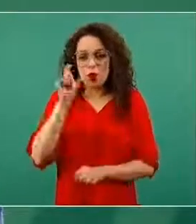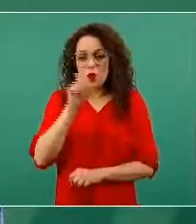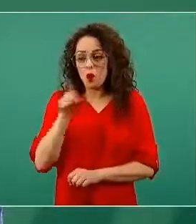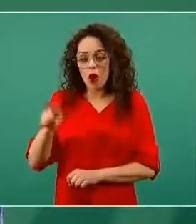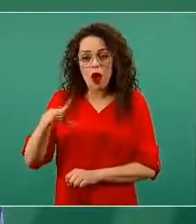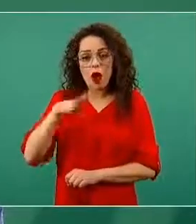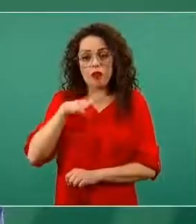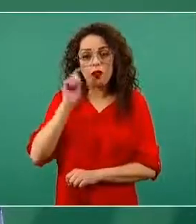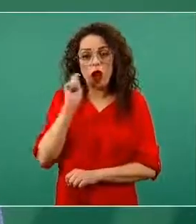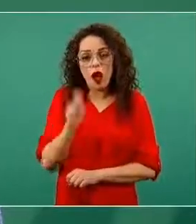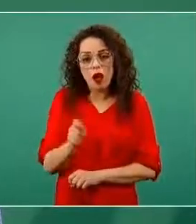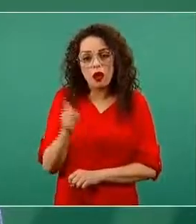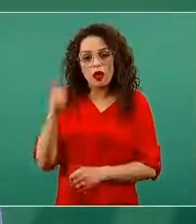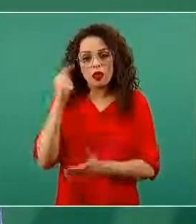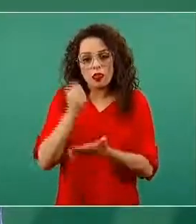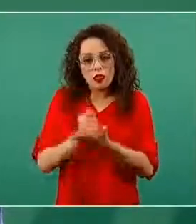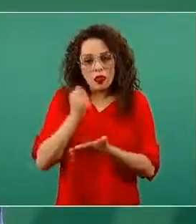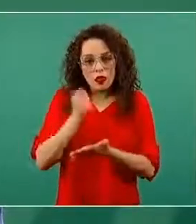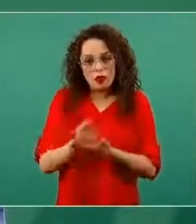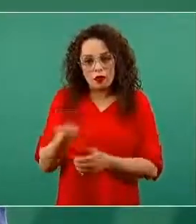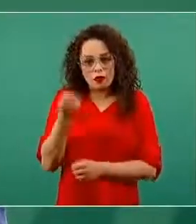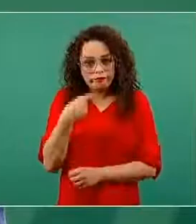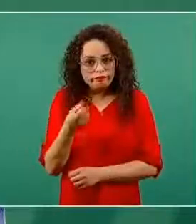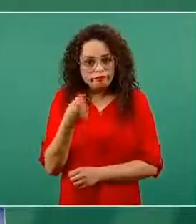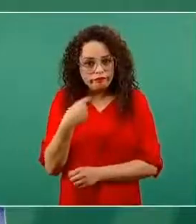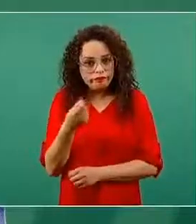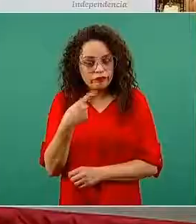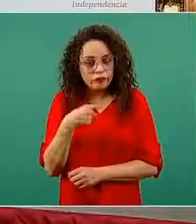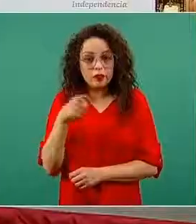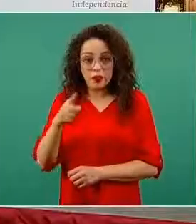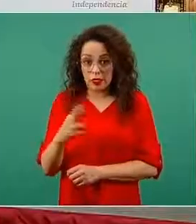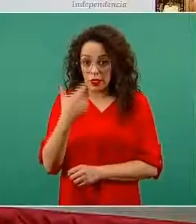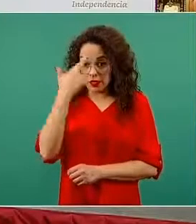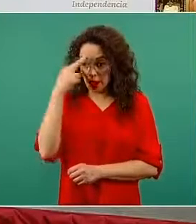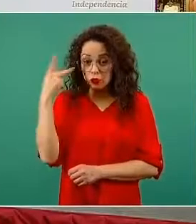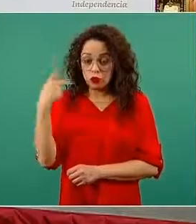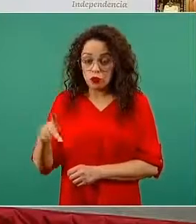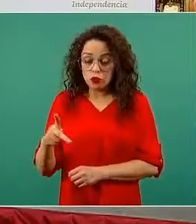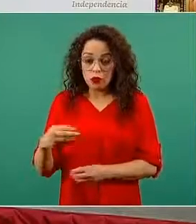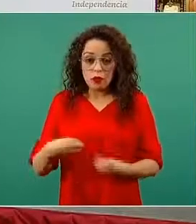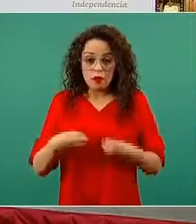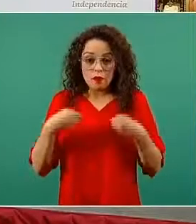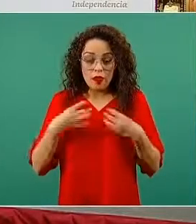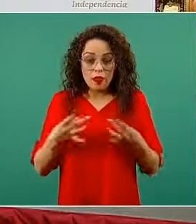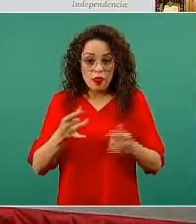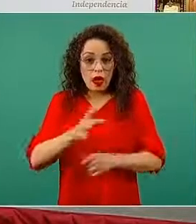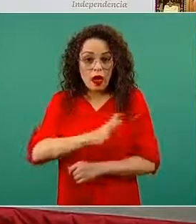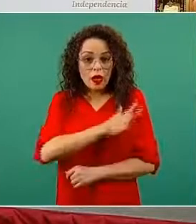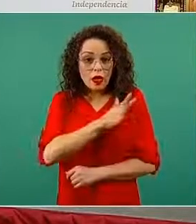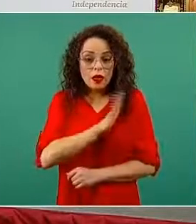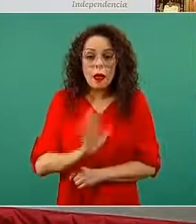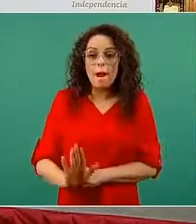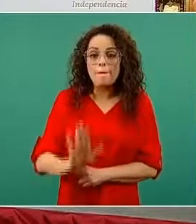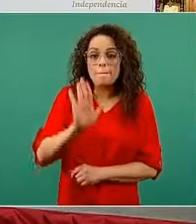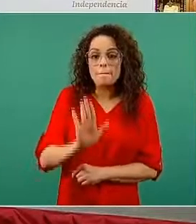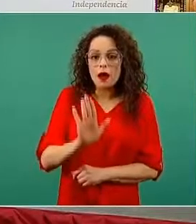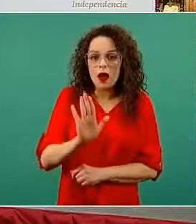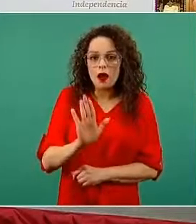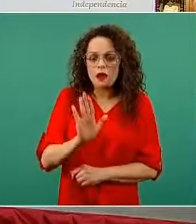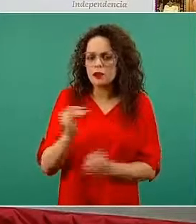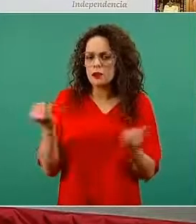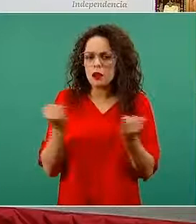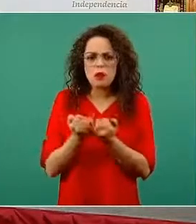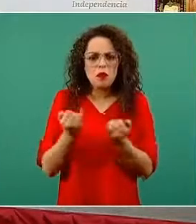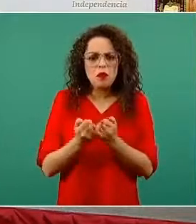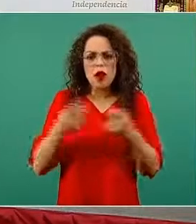tratamiento antirretroviral, recordemos que tienen una calidad de vida muy similar a las personas que no viven con